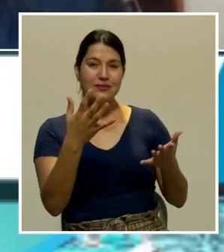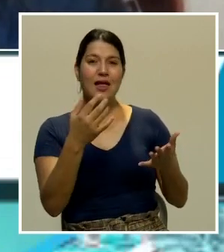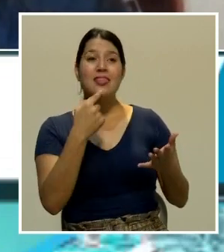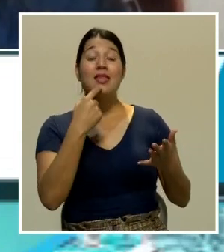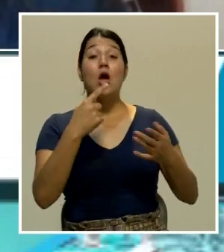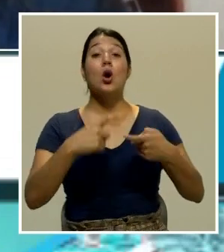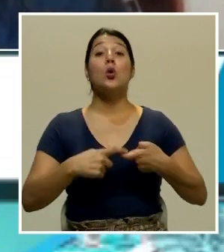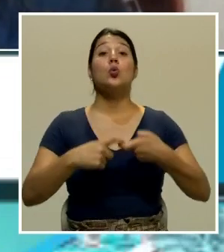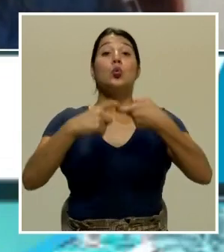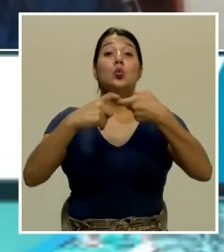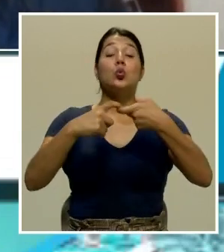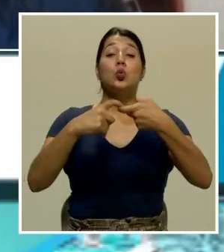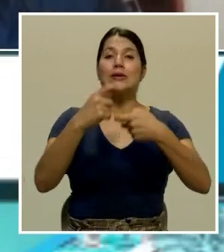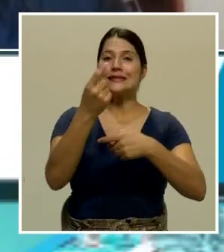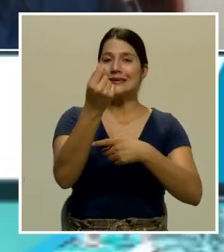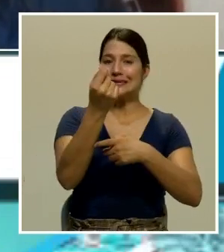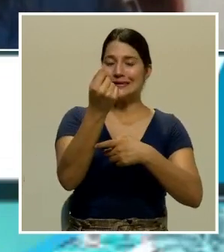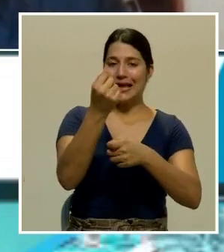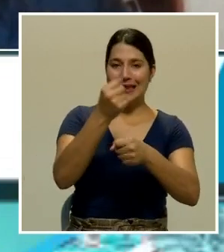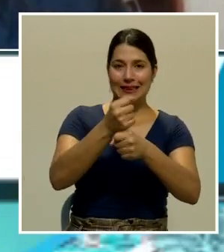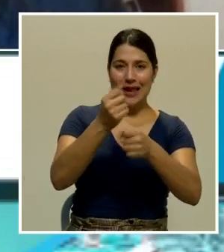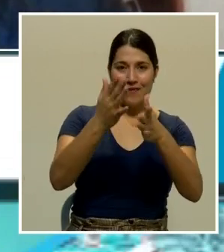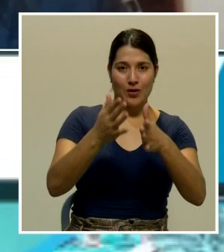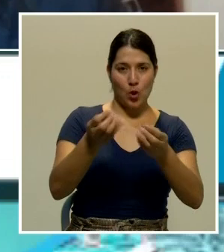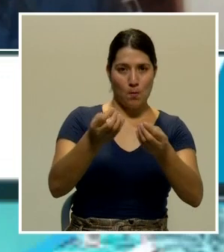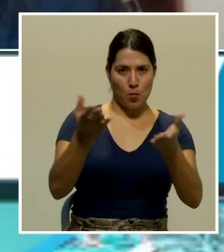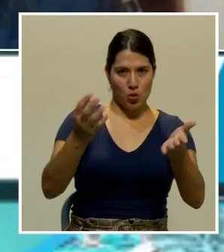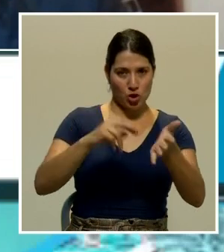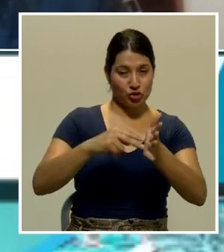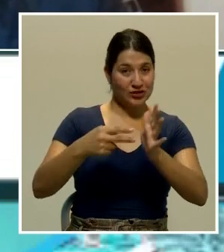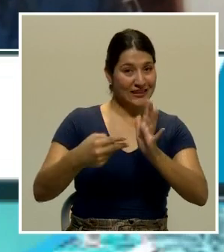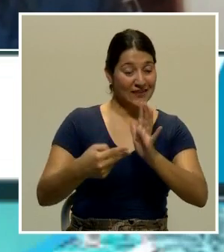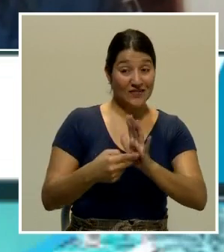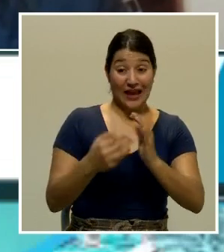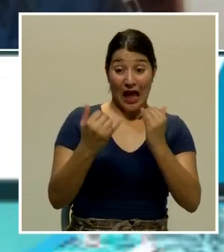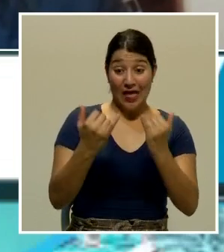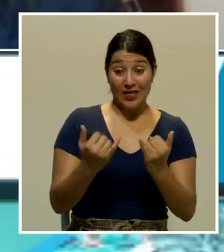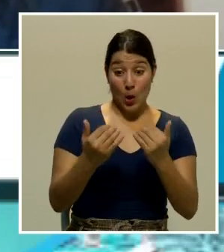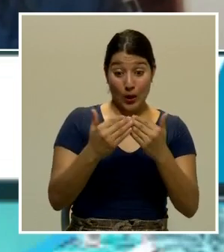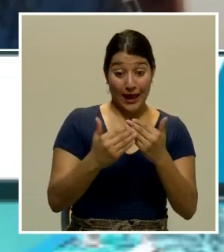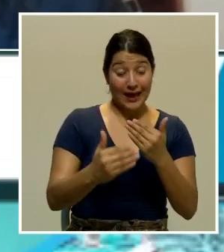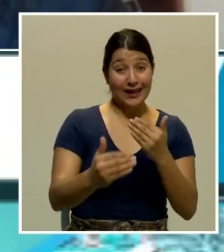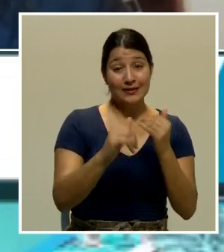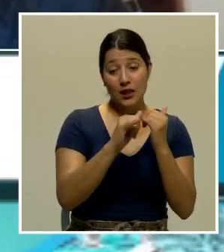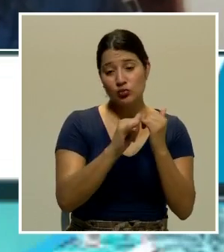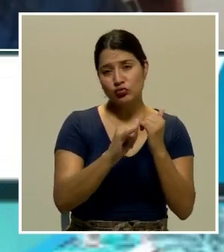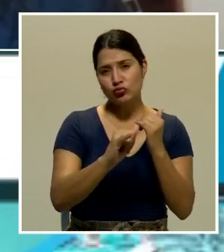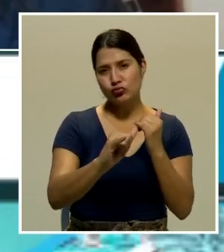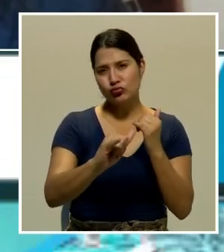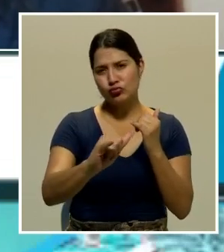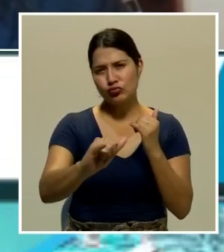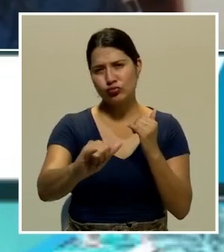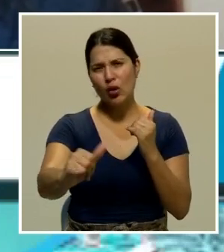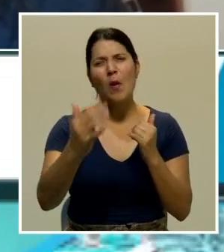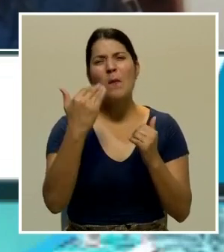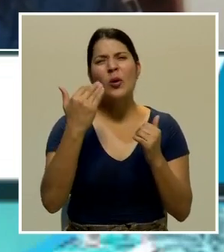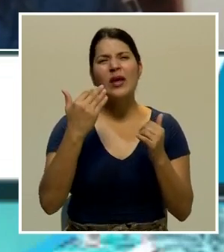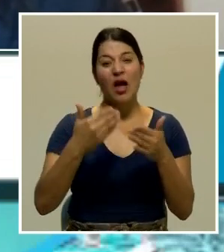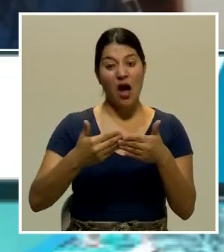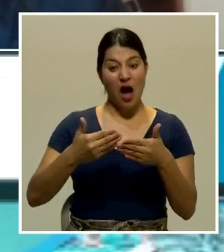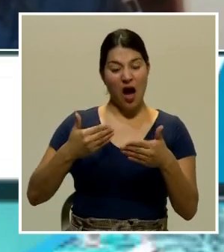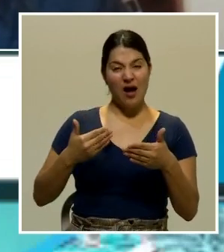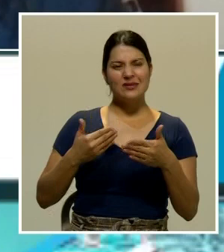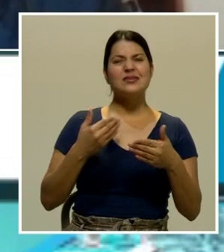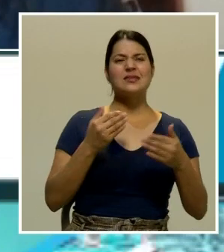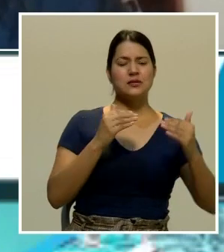los salarios de los empleados públicos. Todo un gesto hacia la Asamblea Legislativa y hacia quienes alegan